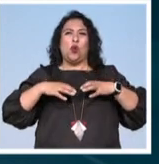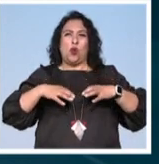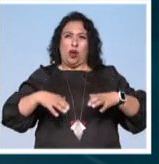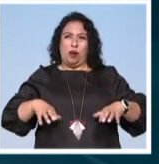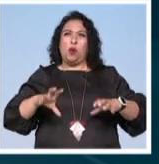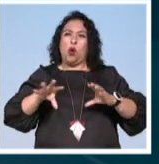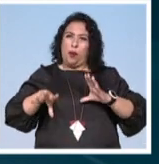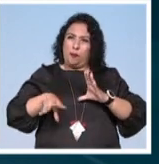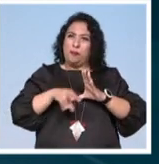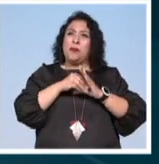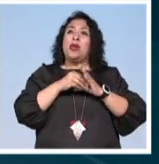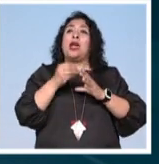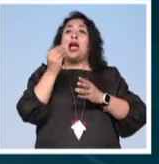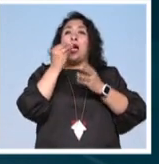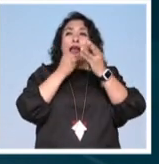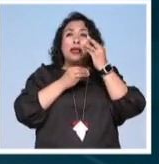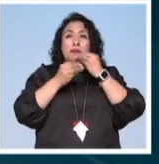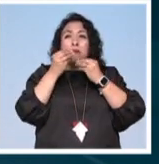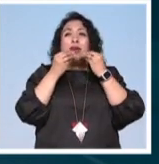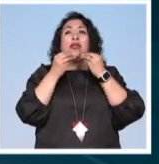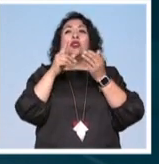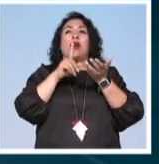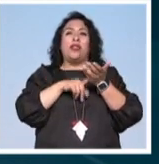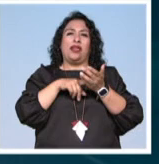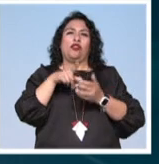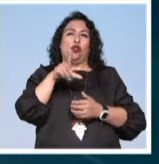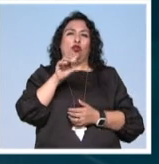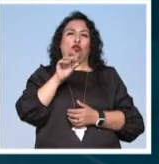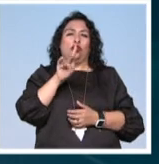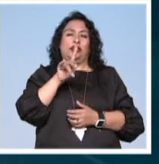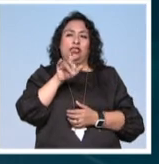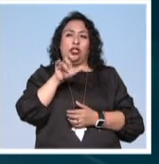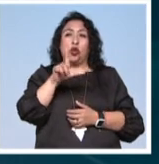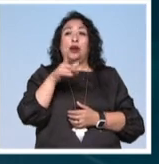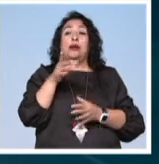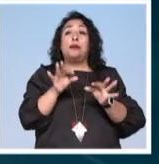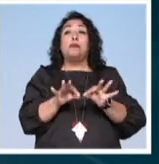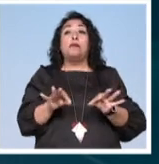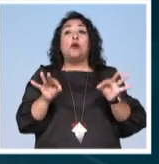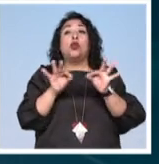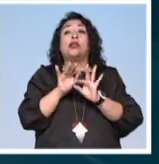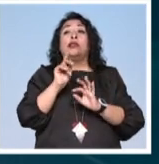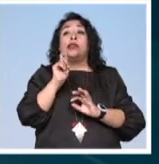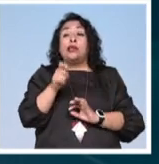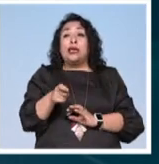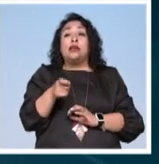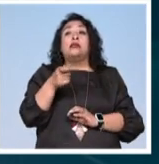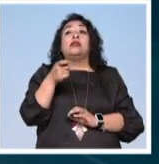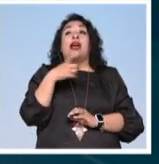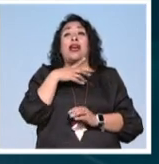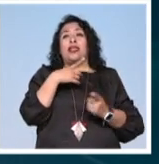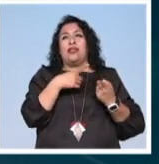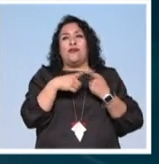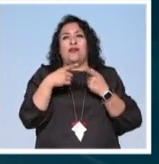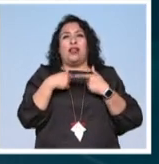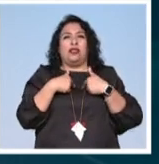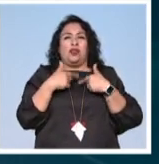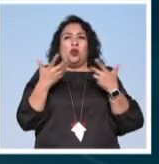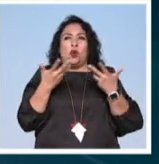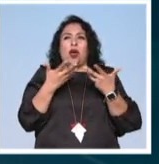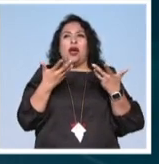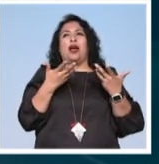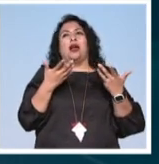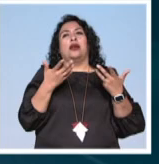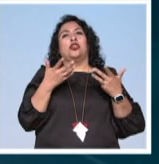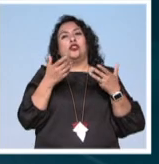ser incorporada por los alimentos ricos en este elemento. Un dato importante es que el cortisol tiene diferentes acciones en los